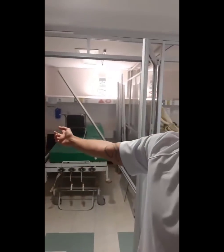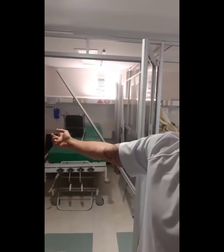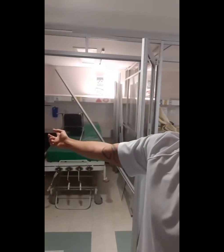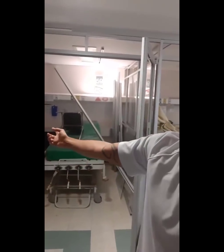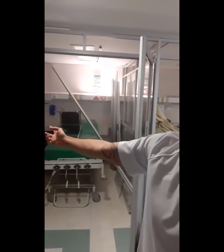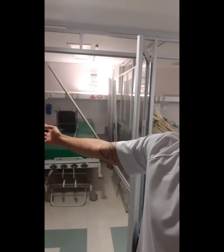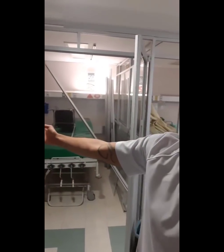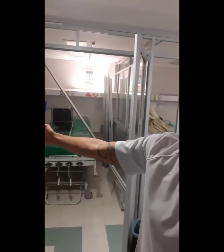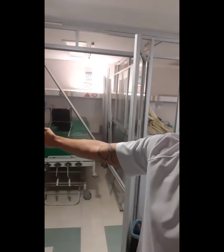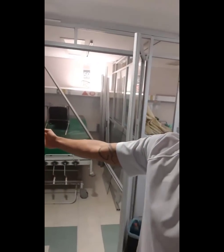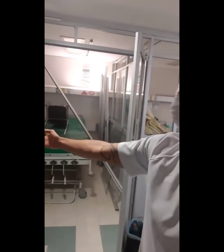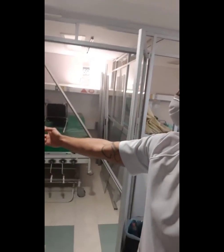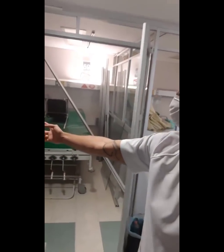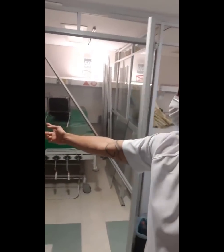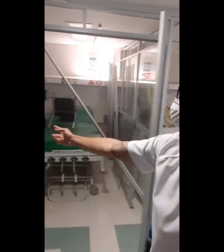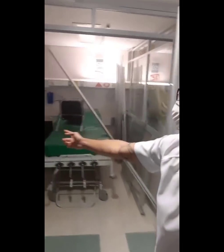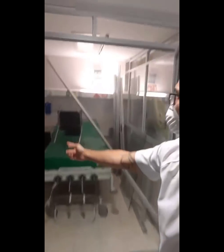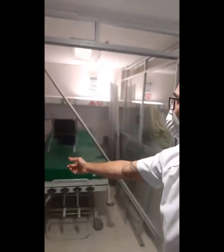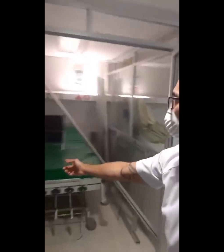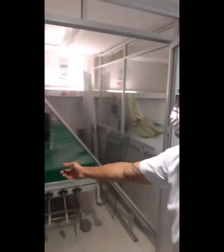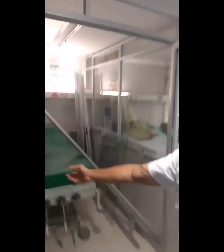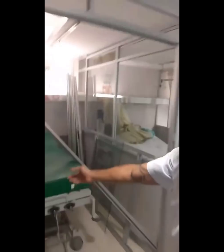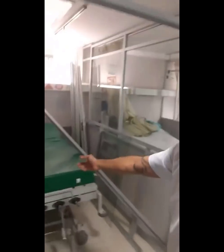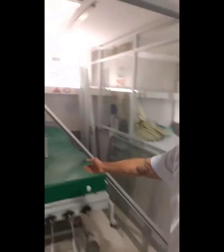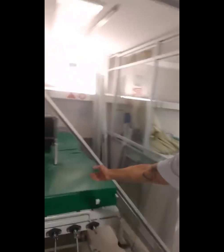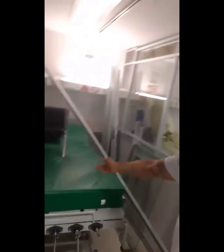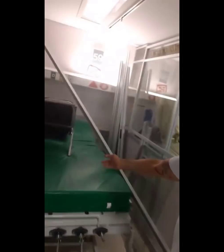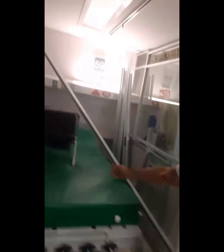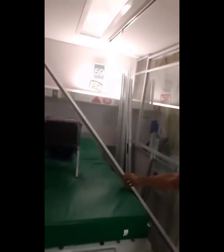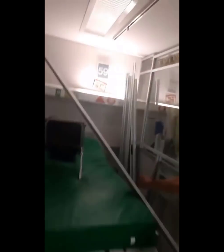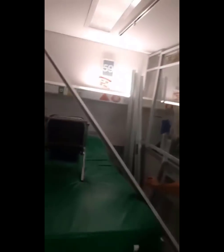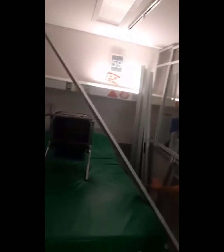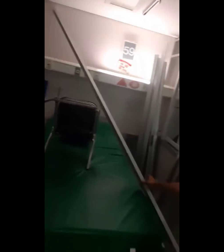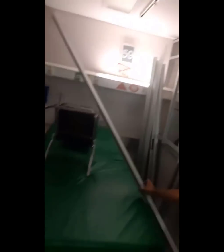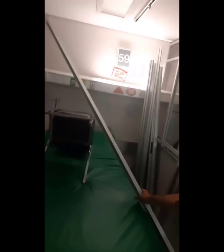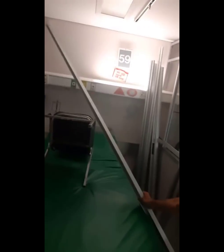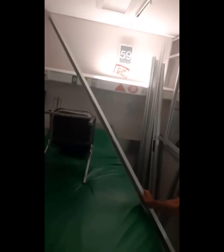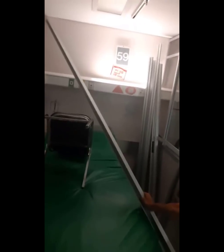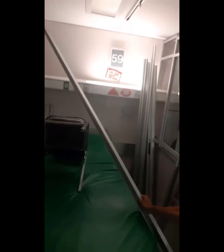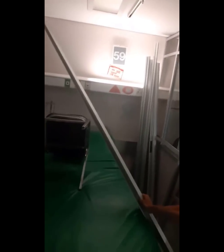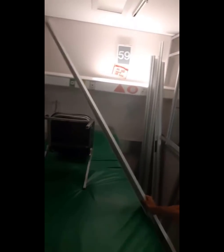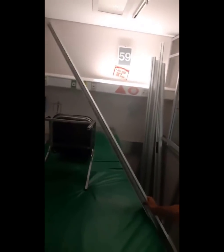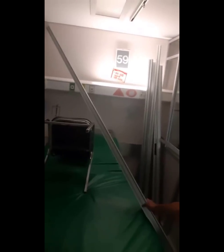los cubículos. Eso no estaba, fíjate.